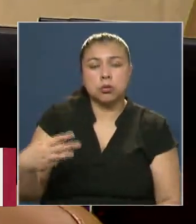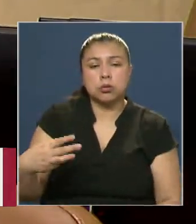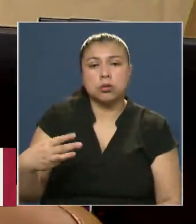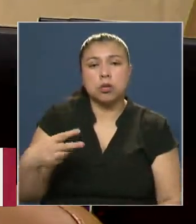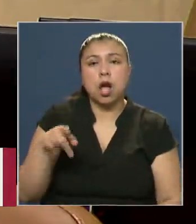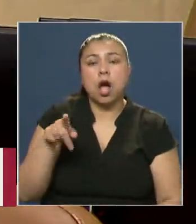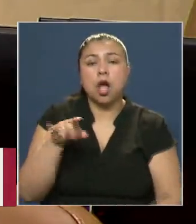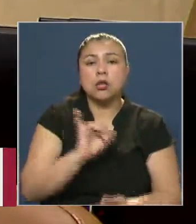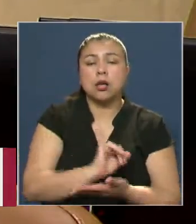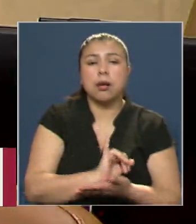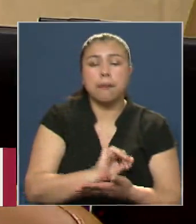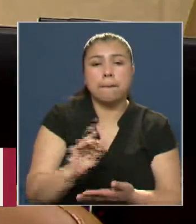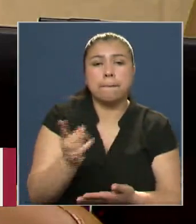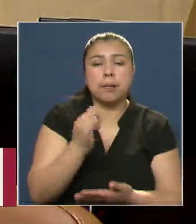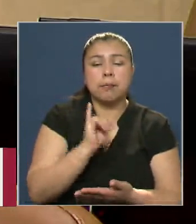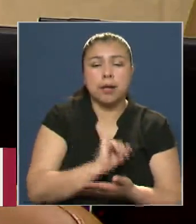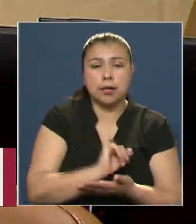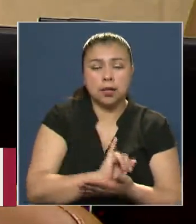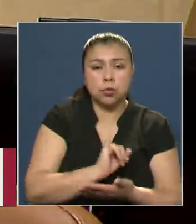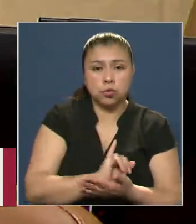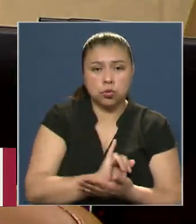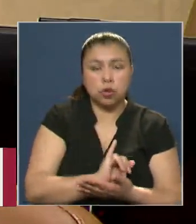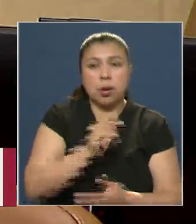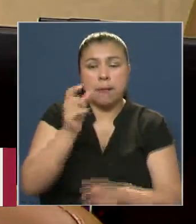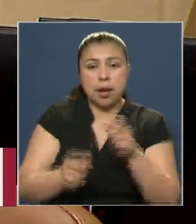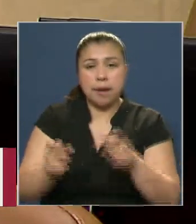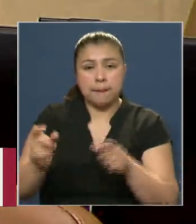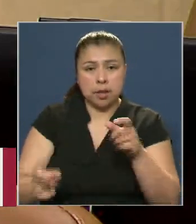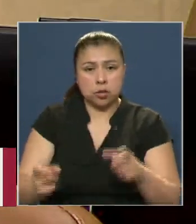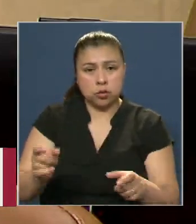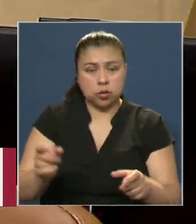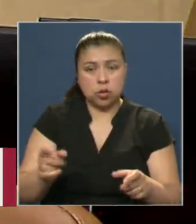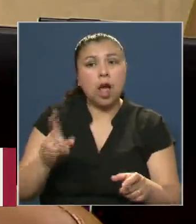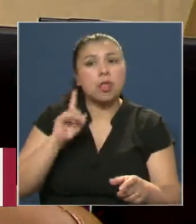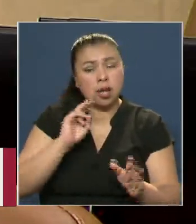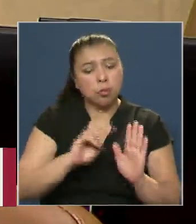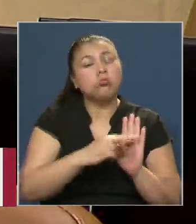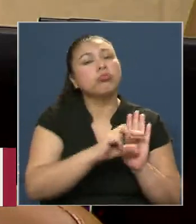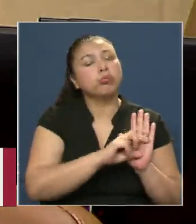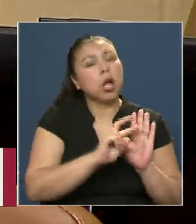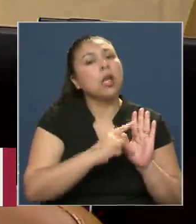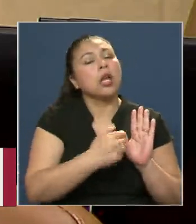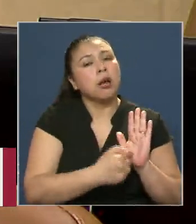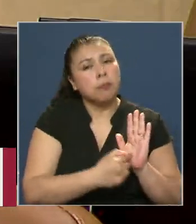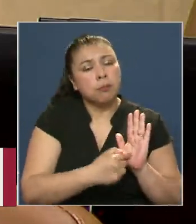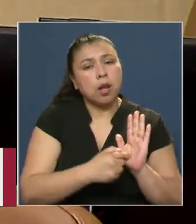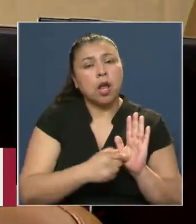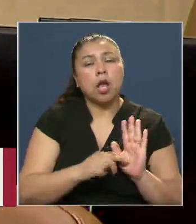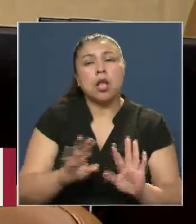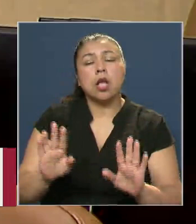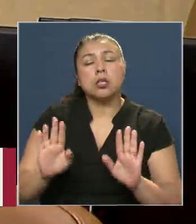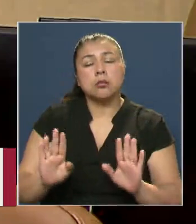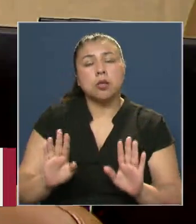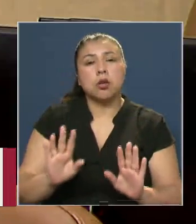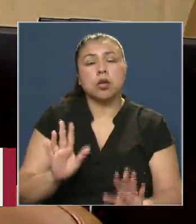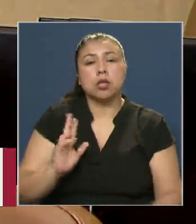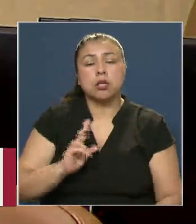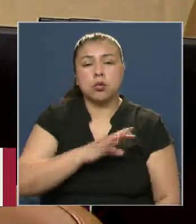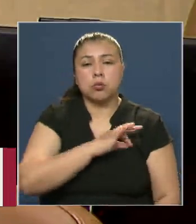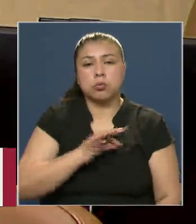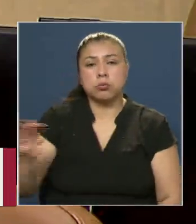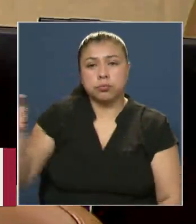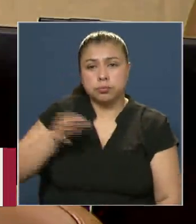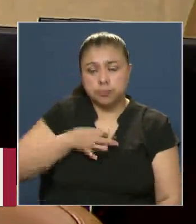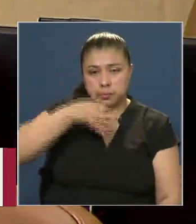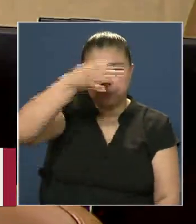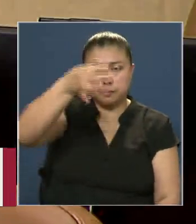primera entrada del ciudadano al Estado. Tenemos que corregir eso y espero que el señor ministro, a través de su intermedio,